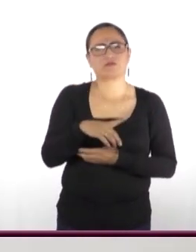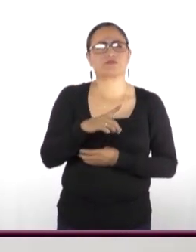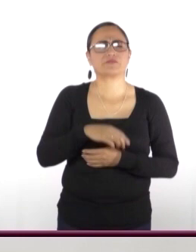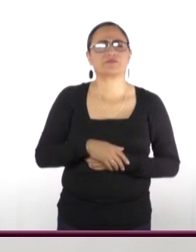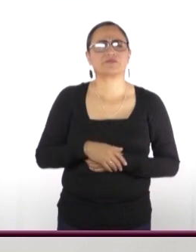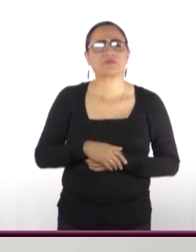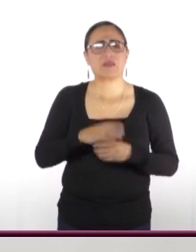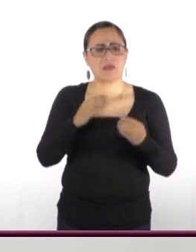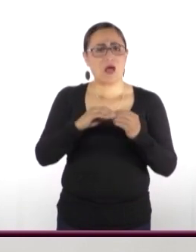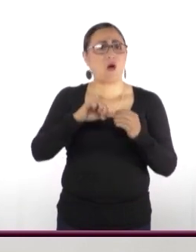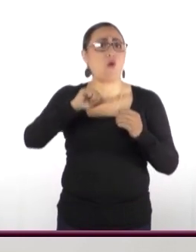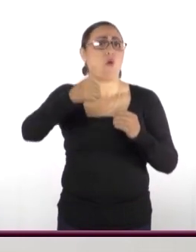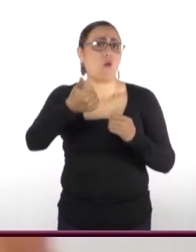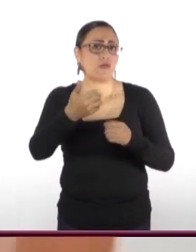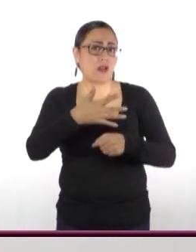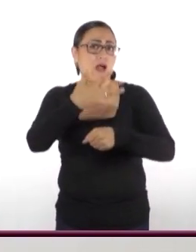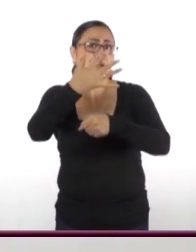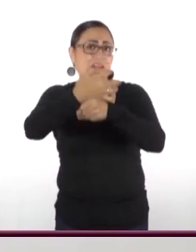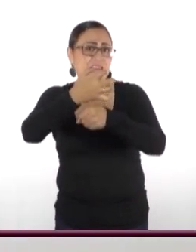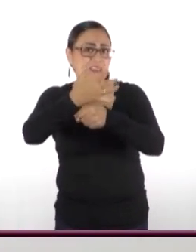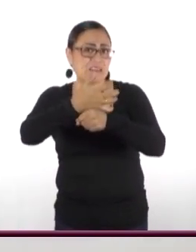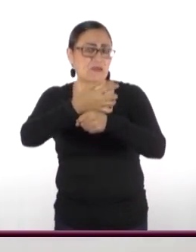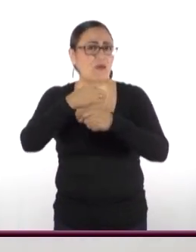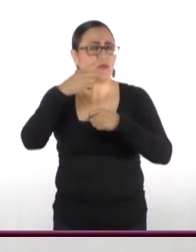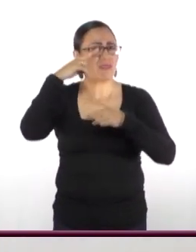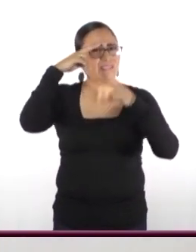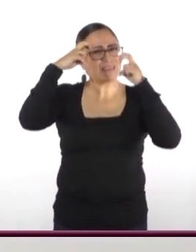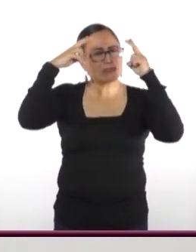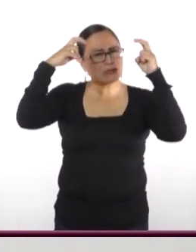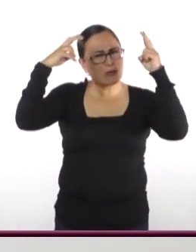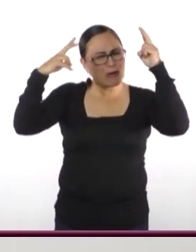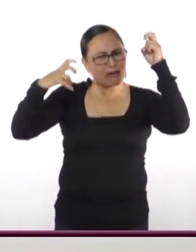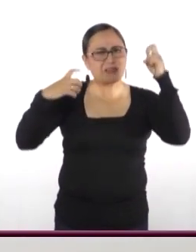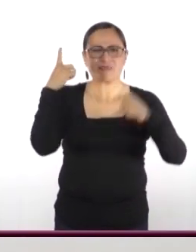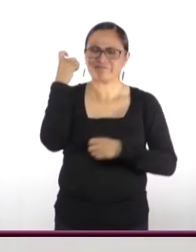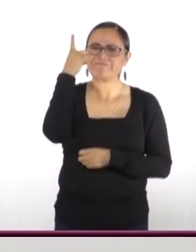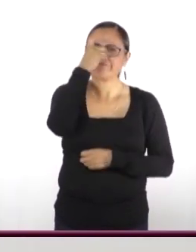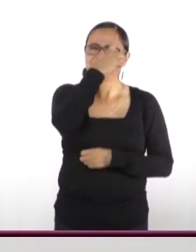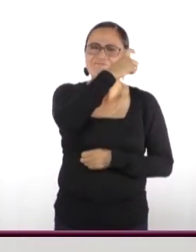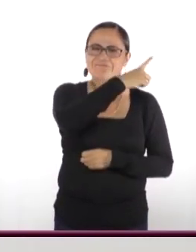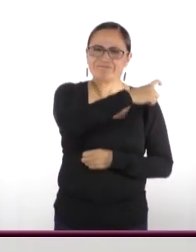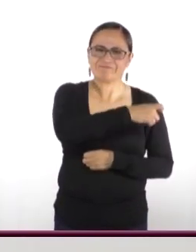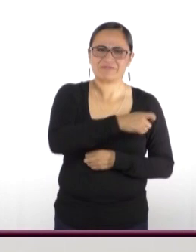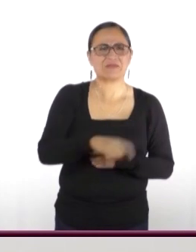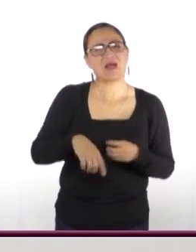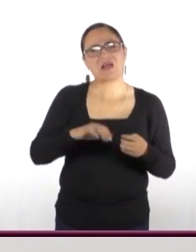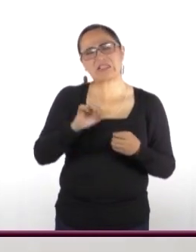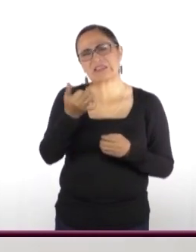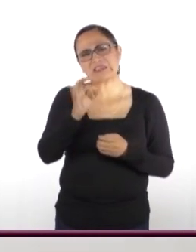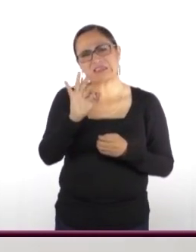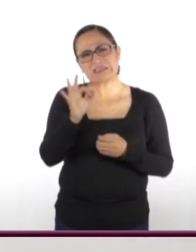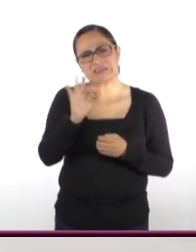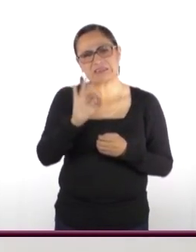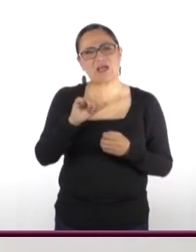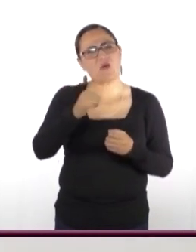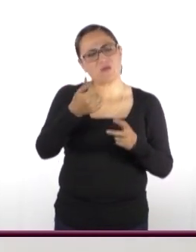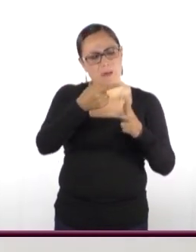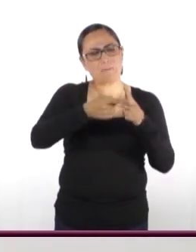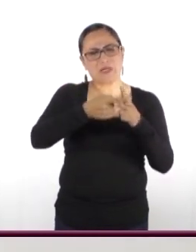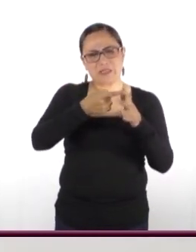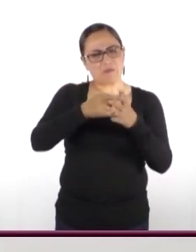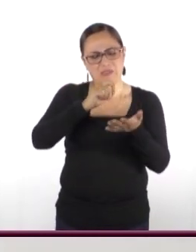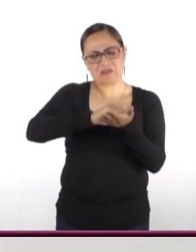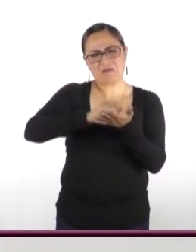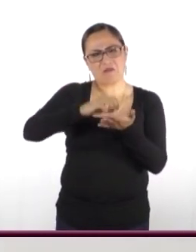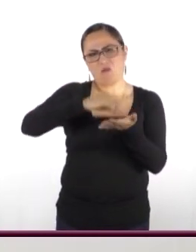4 dimensiones. Algo que esté fuera de esas dimensiones ya sería muy complicado imaginarlo. Más bien solamente existen otras